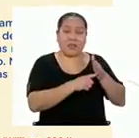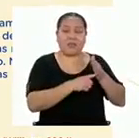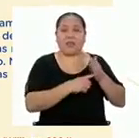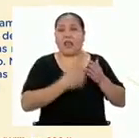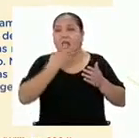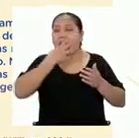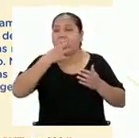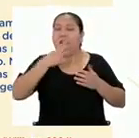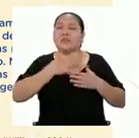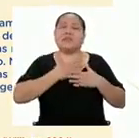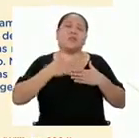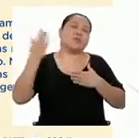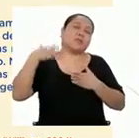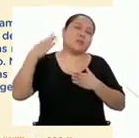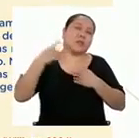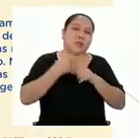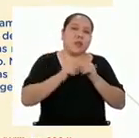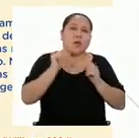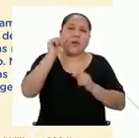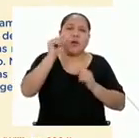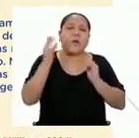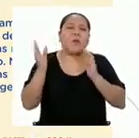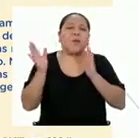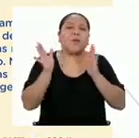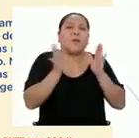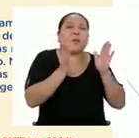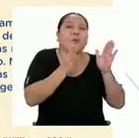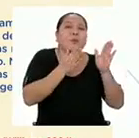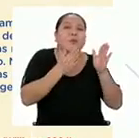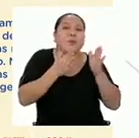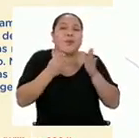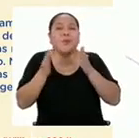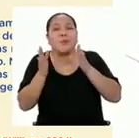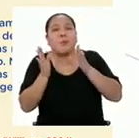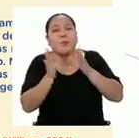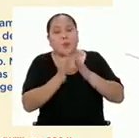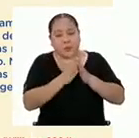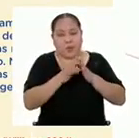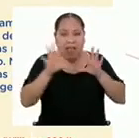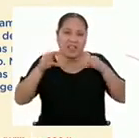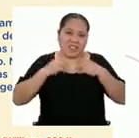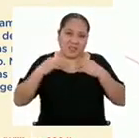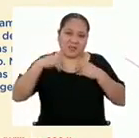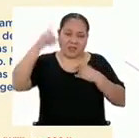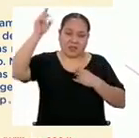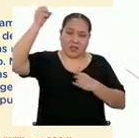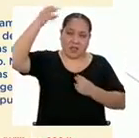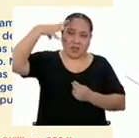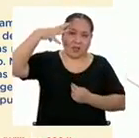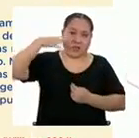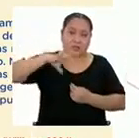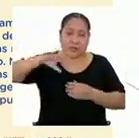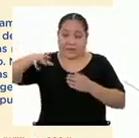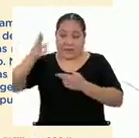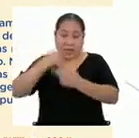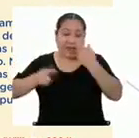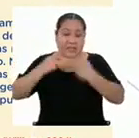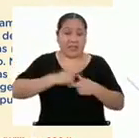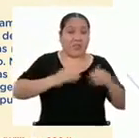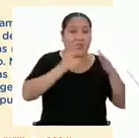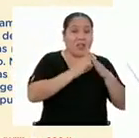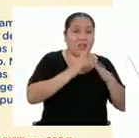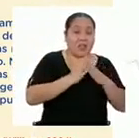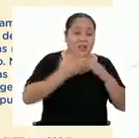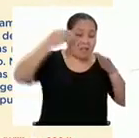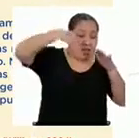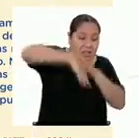caliente, pero la ligera brisa hace el calor más soportable. De regreso en la casa, un rápido chapuzón en el río